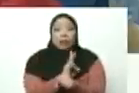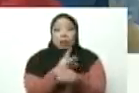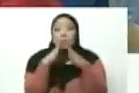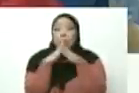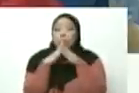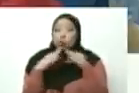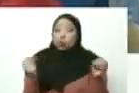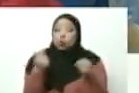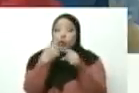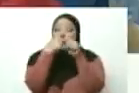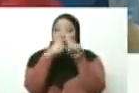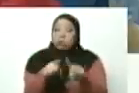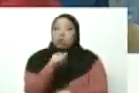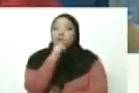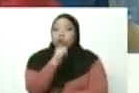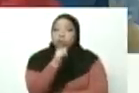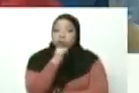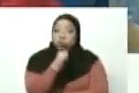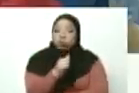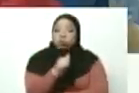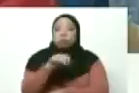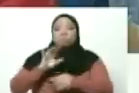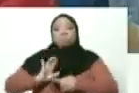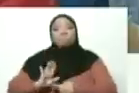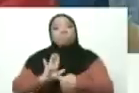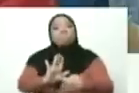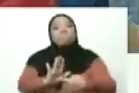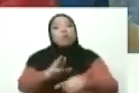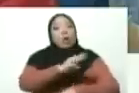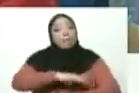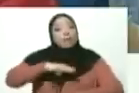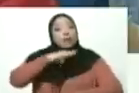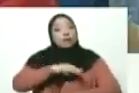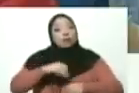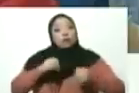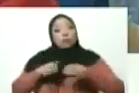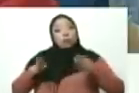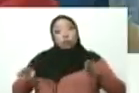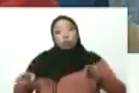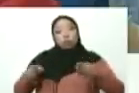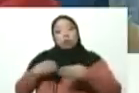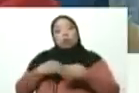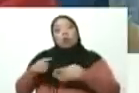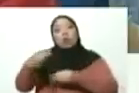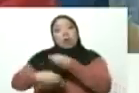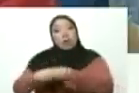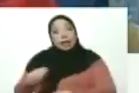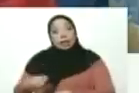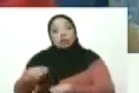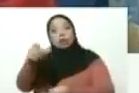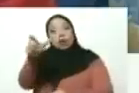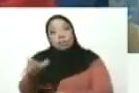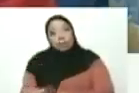estos datos el ministerio público los mostró en la solicitud de extradición hecha